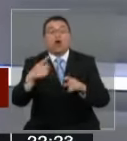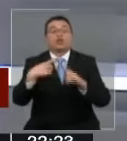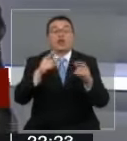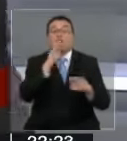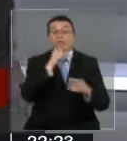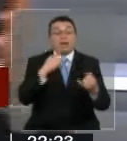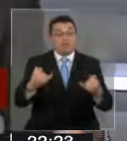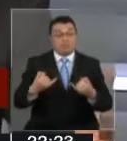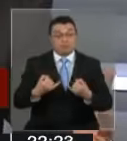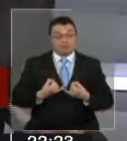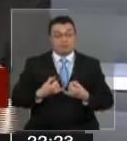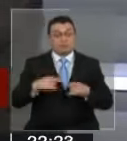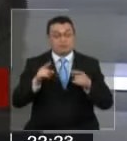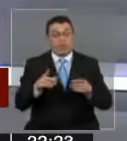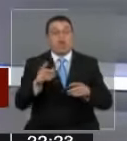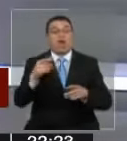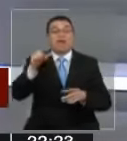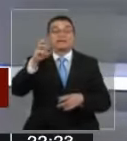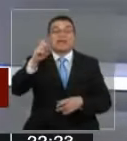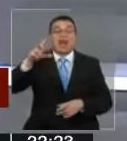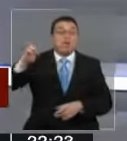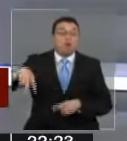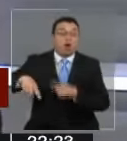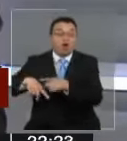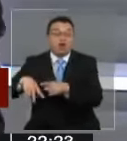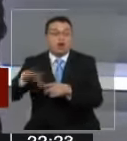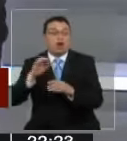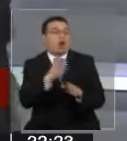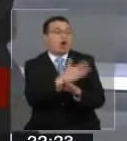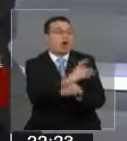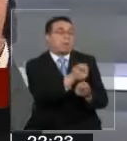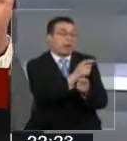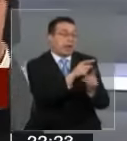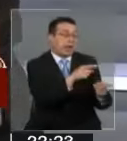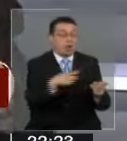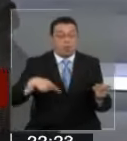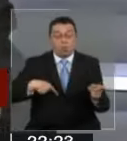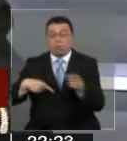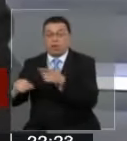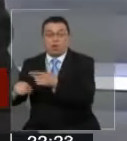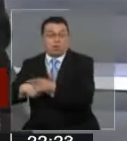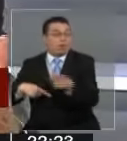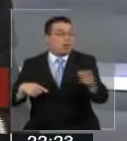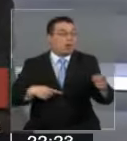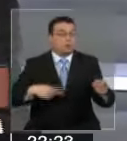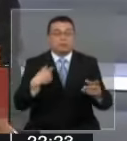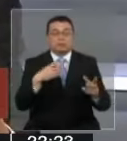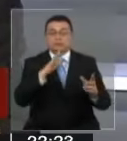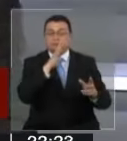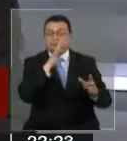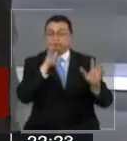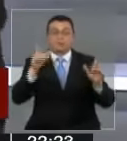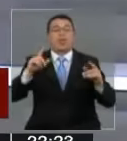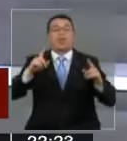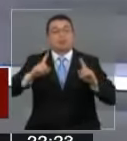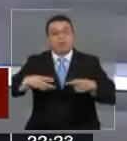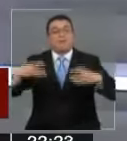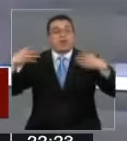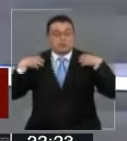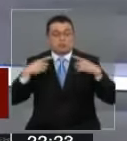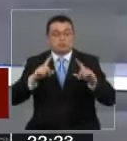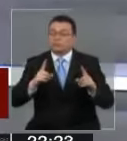información en la mano. Entonces, condenar a la industria salmonera o condenar a la industria pesquera simplemente porque tenemos la intuición de que eventualmente ellos pudieran ser responsables,